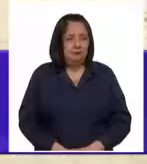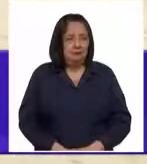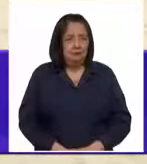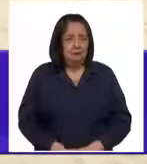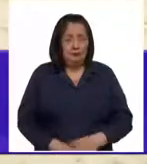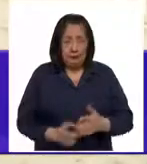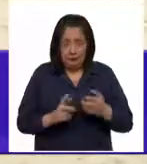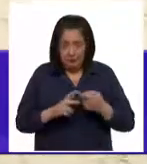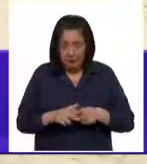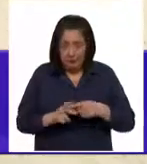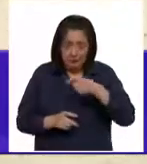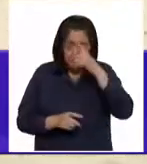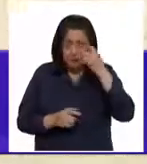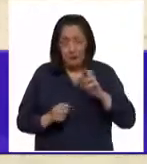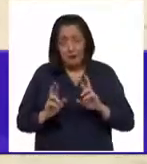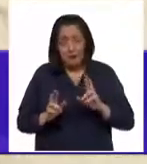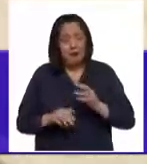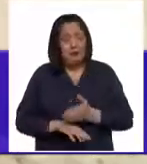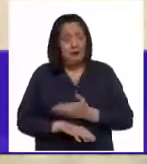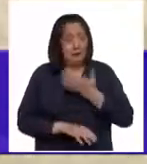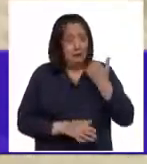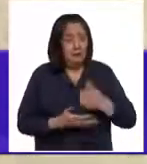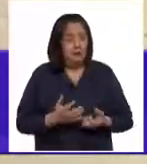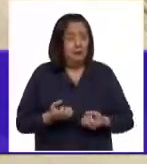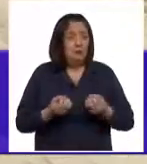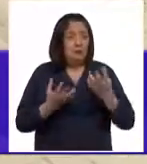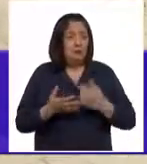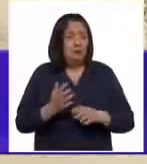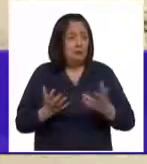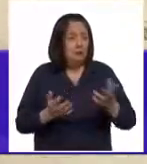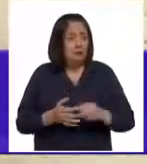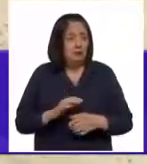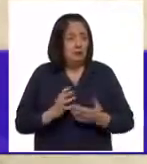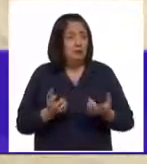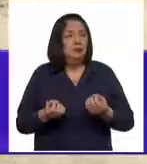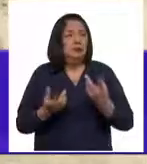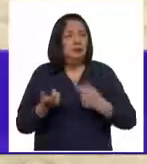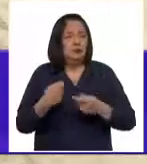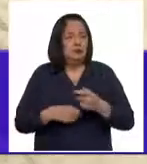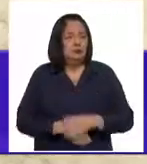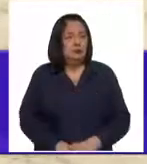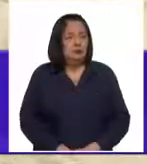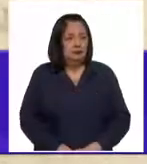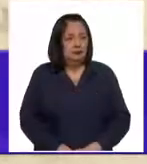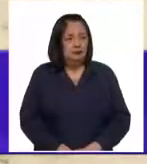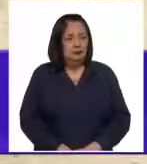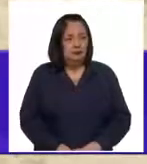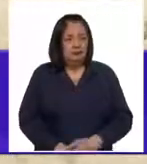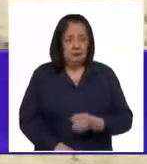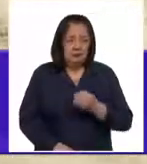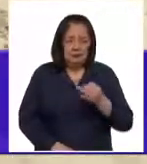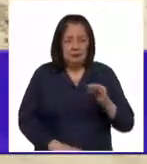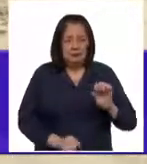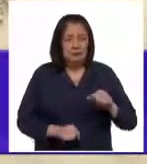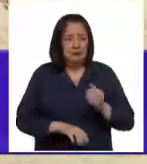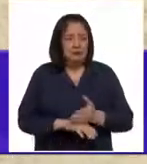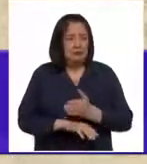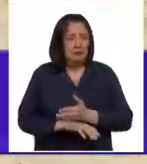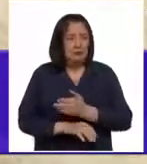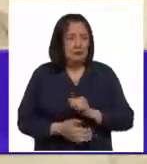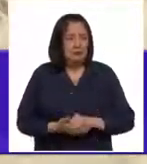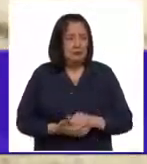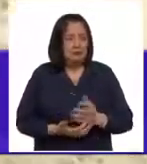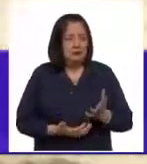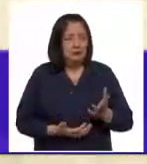Pues sigue empezando el verano, ojalá vaya mejor. ¿Cuánto está saliendo el bloqueador, los baldecitos? ¿Cuánto ha vendido el tiempo? Algo, siempre se avanza y,